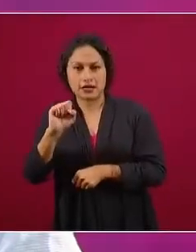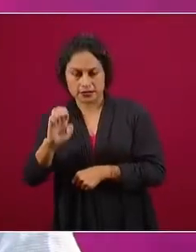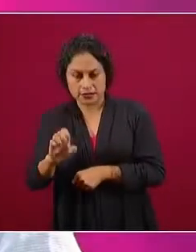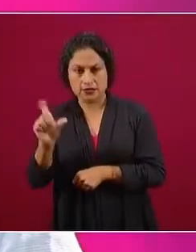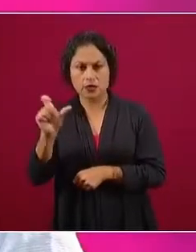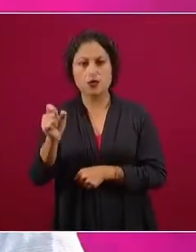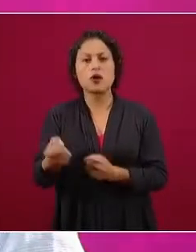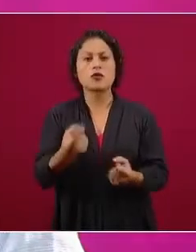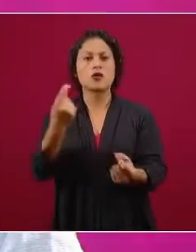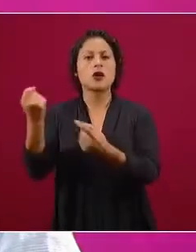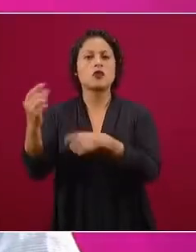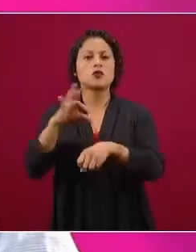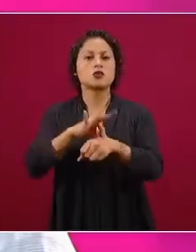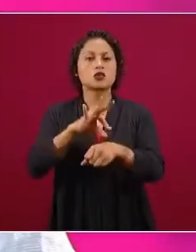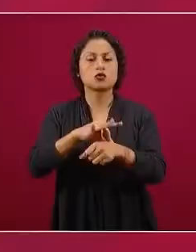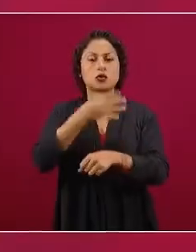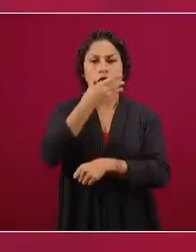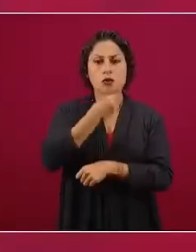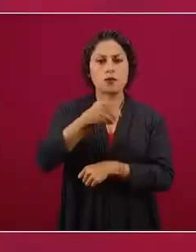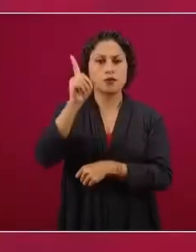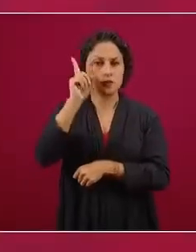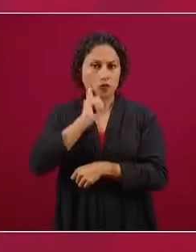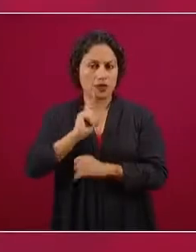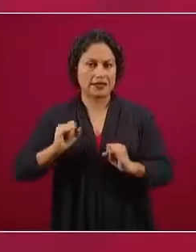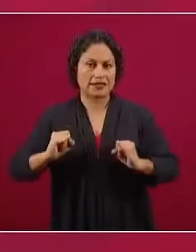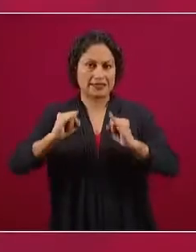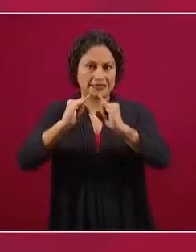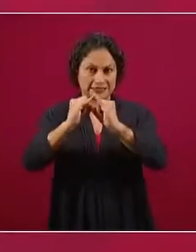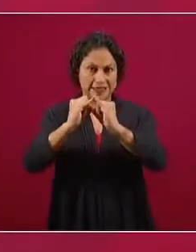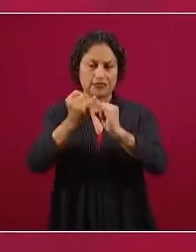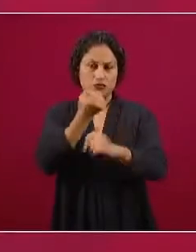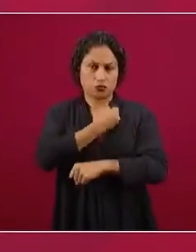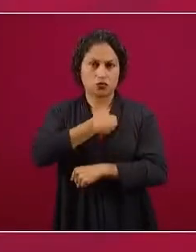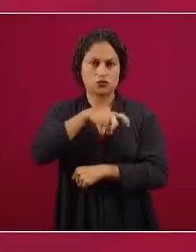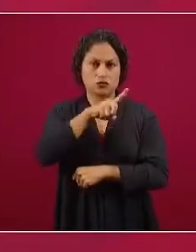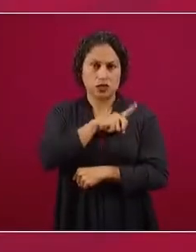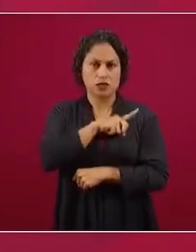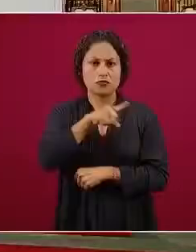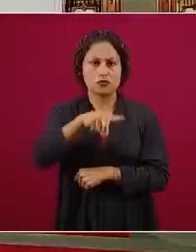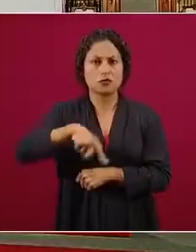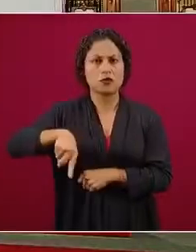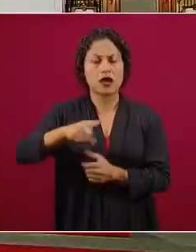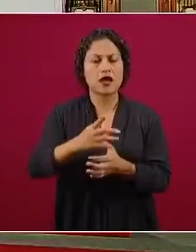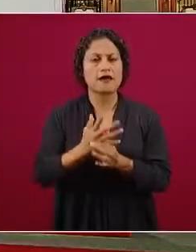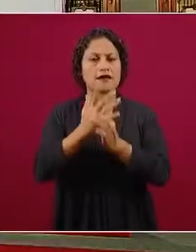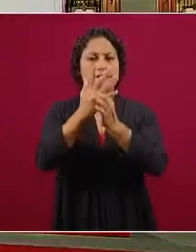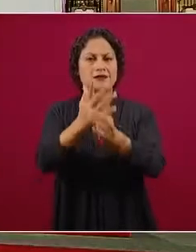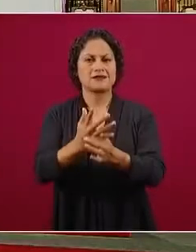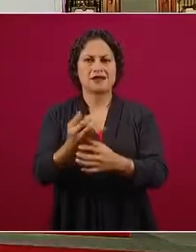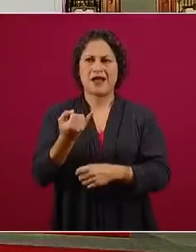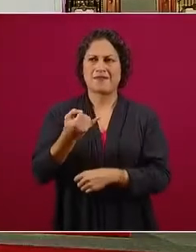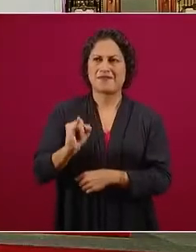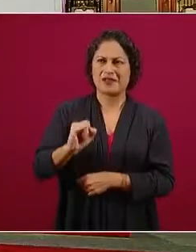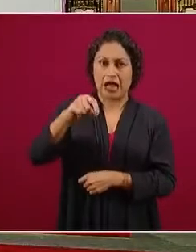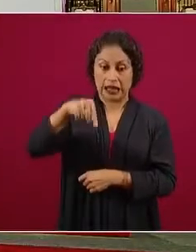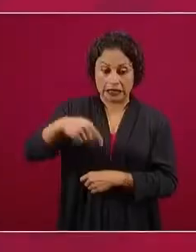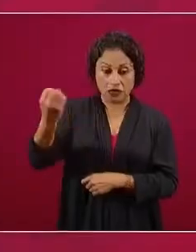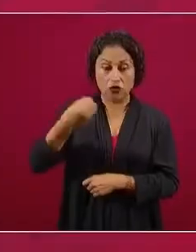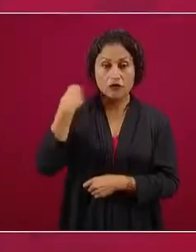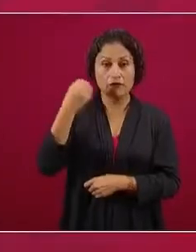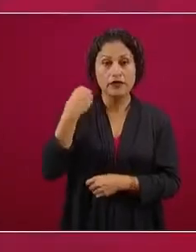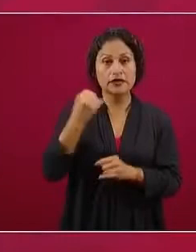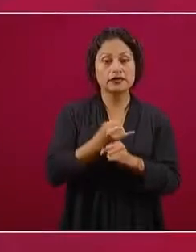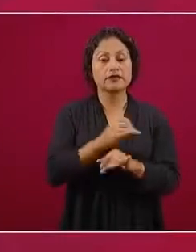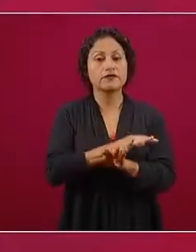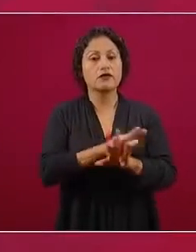algunos institutos nacionales de salud manifestaban desconcierto de escuchar que aquí presentábamos información de